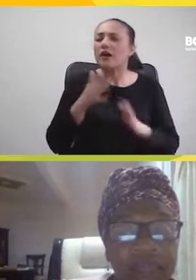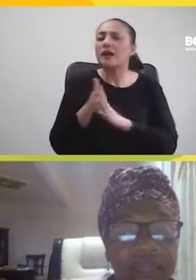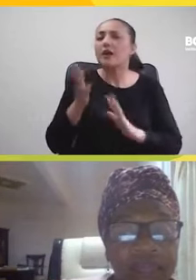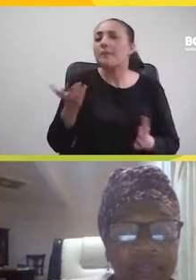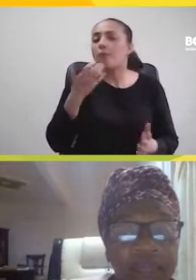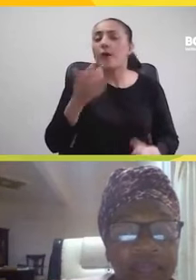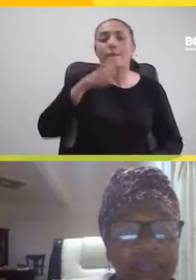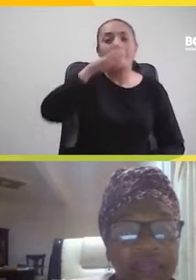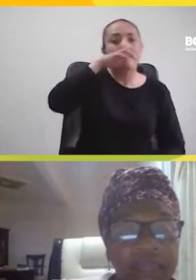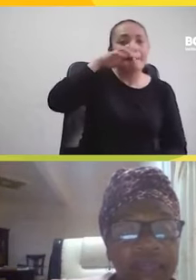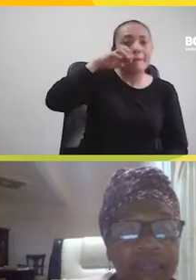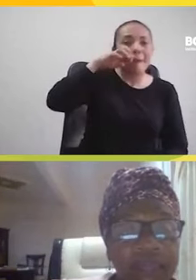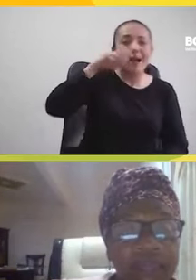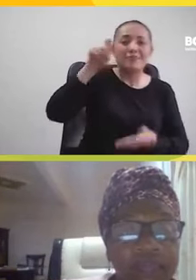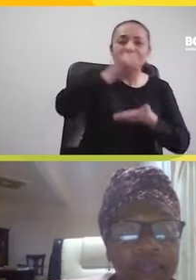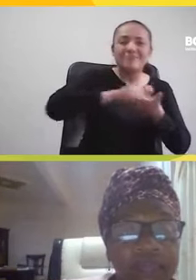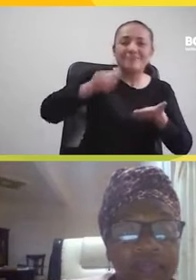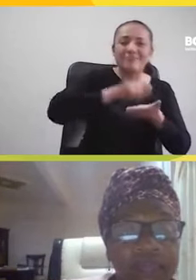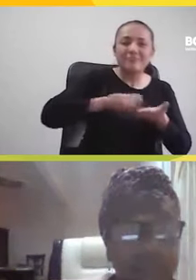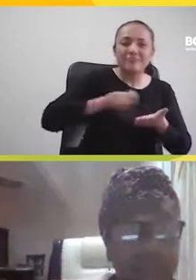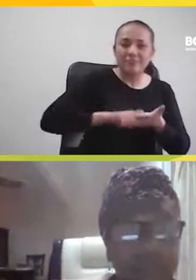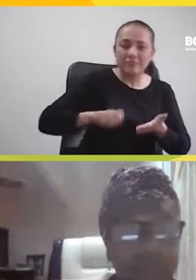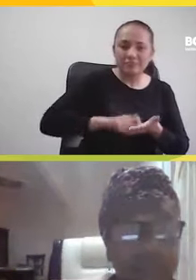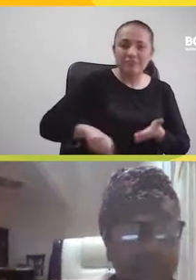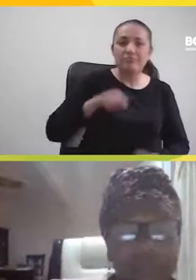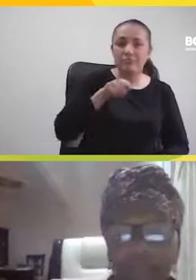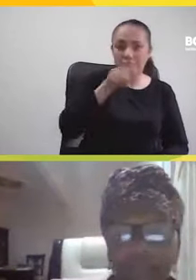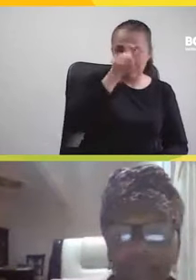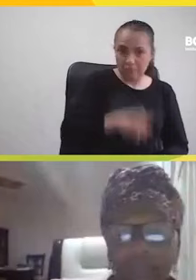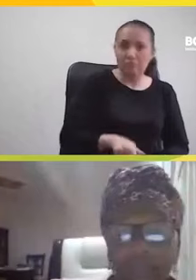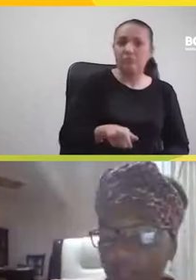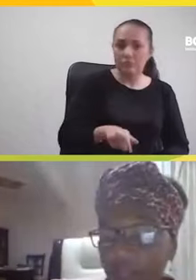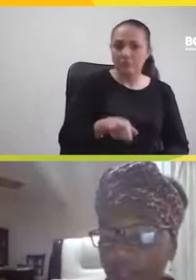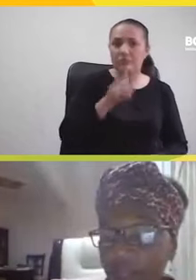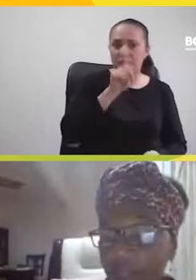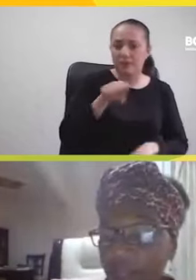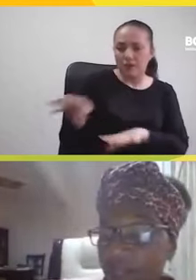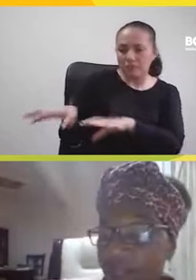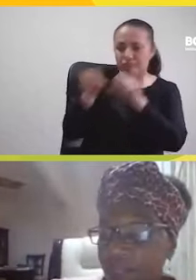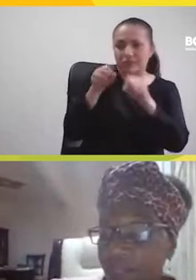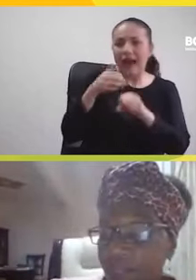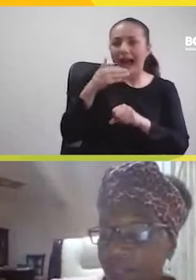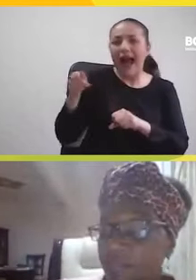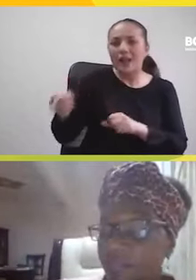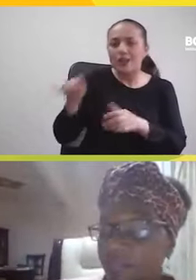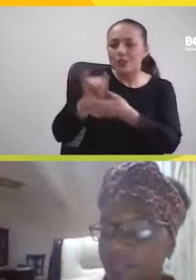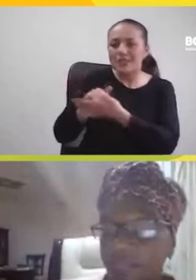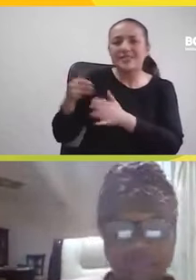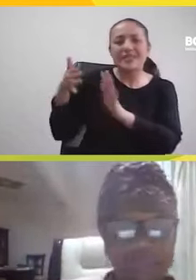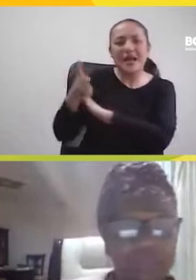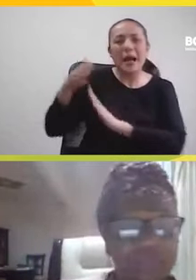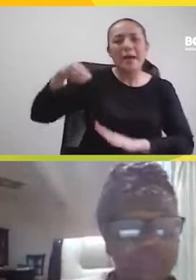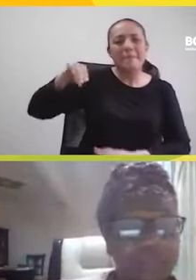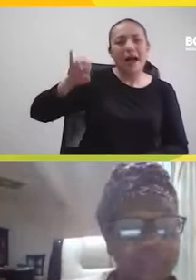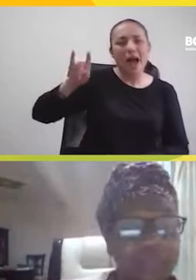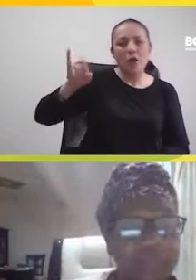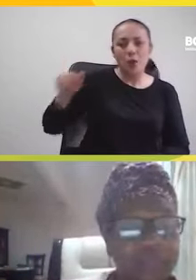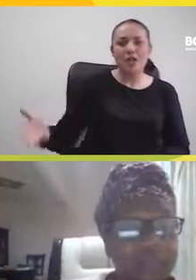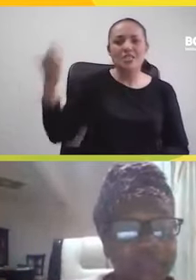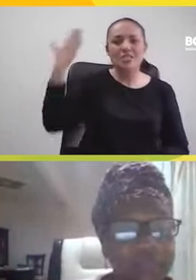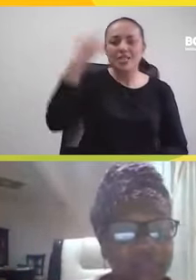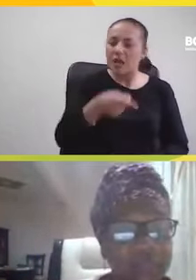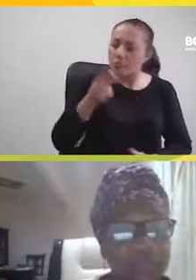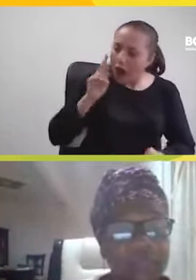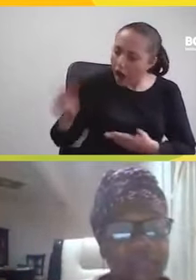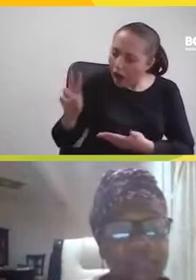Márquez también bebió de esas aguas. Ahora bien, recordemos que Manuel